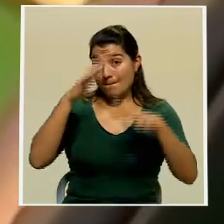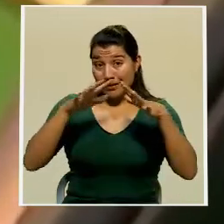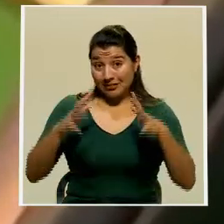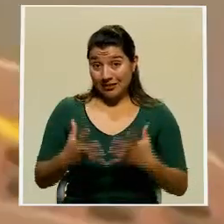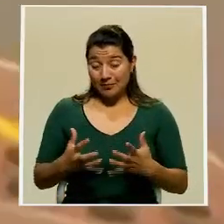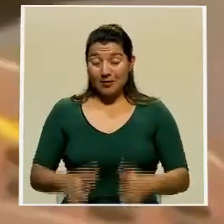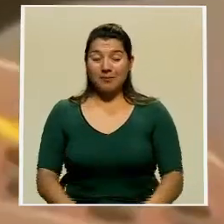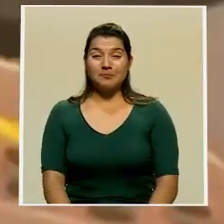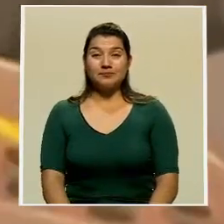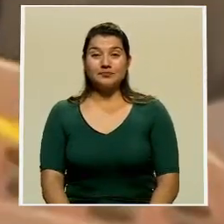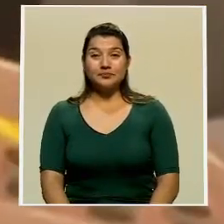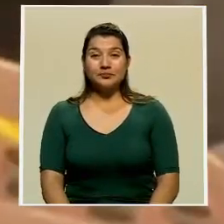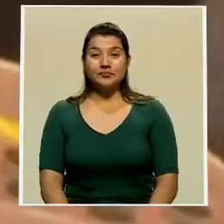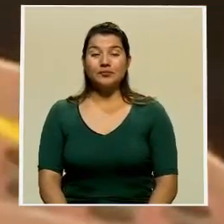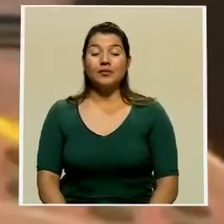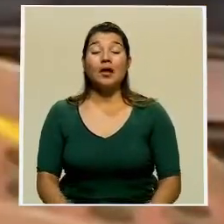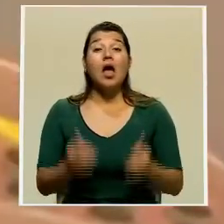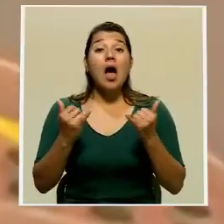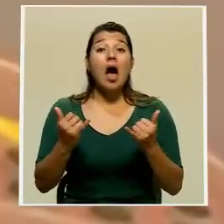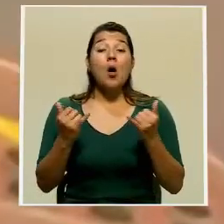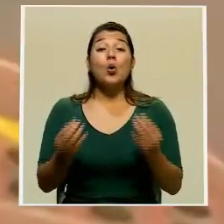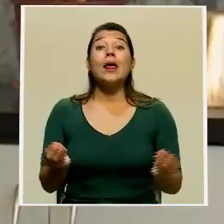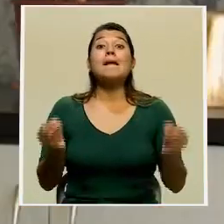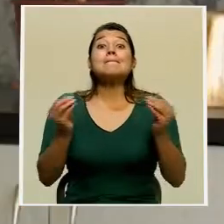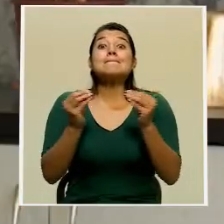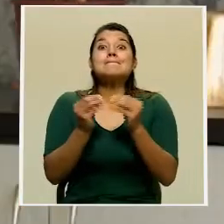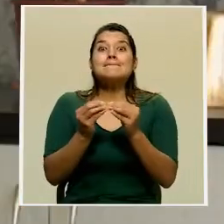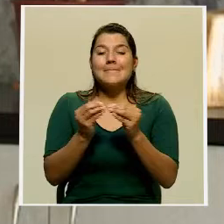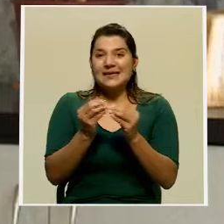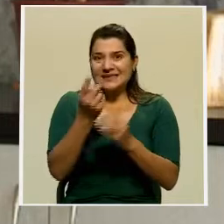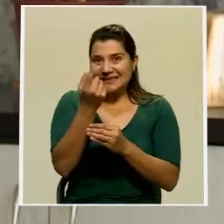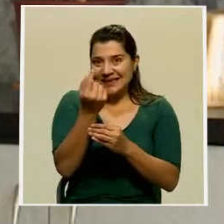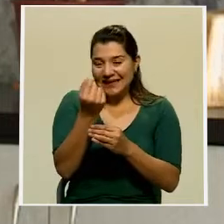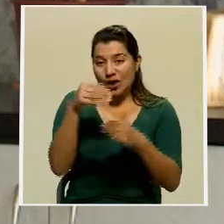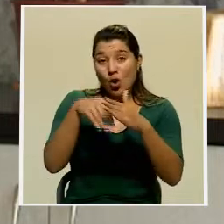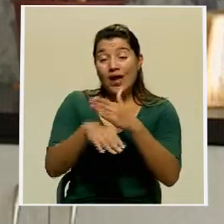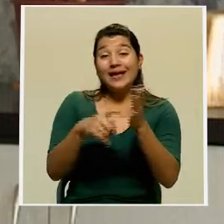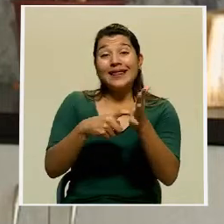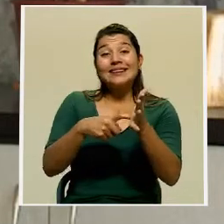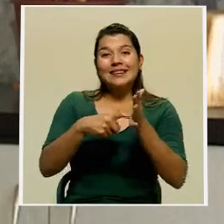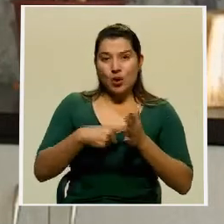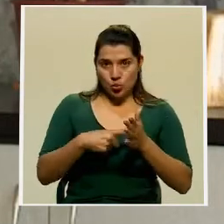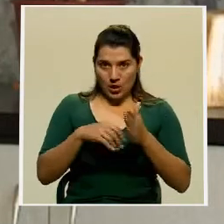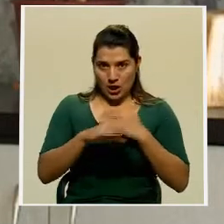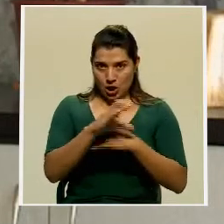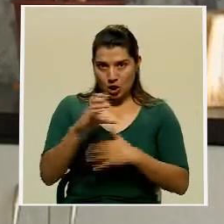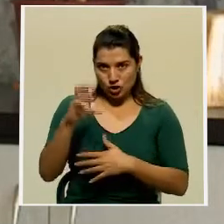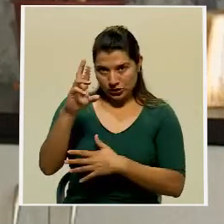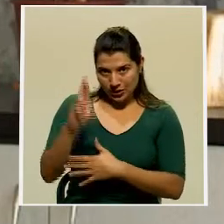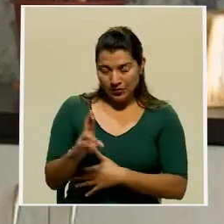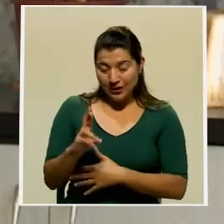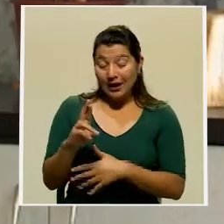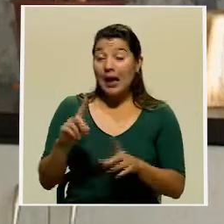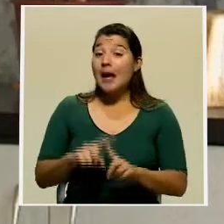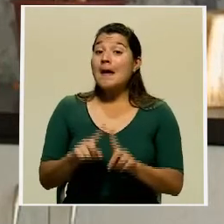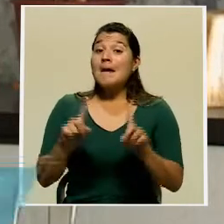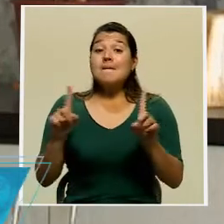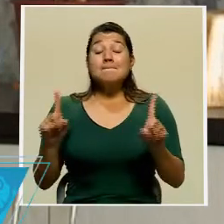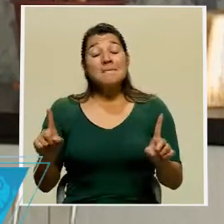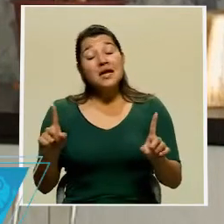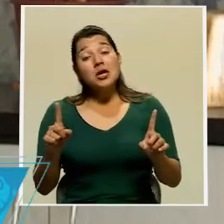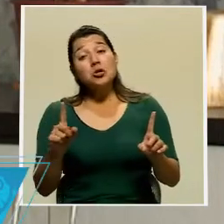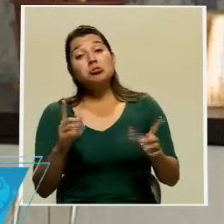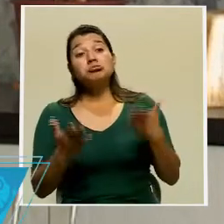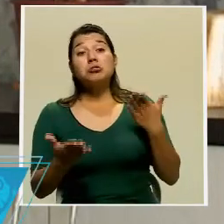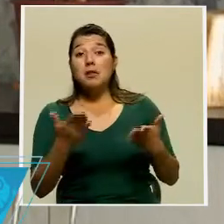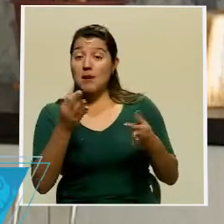efectivamente hay un aumento en el monto de deuda, pero básicamente está explicado